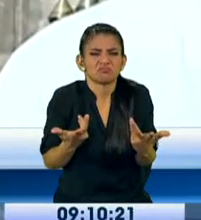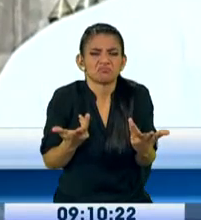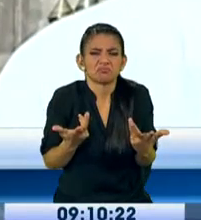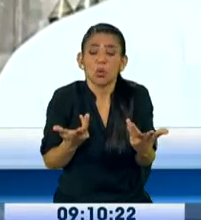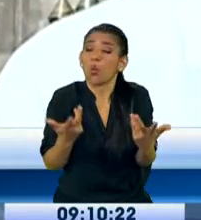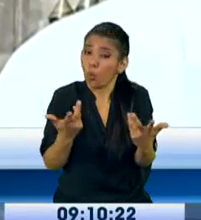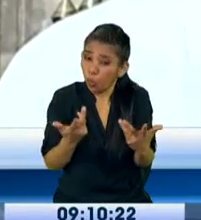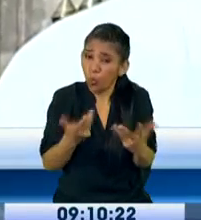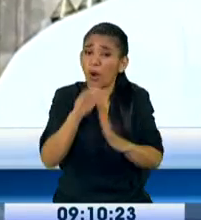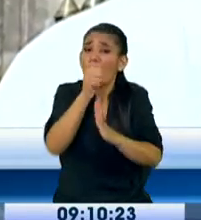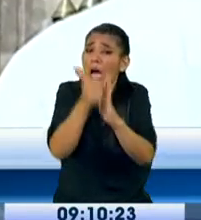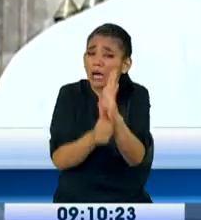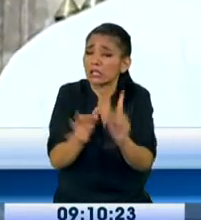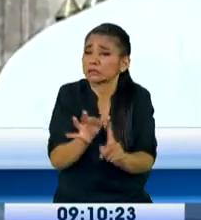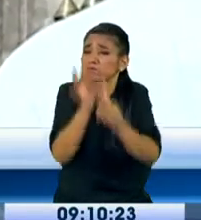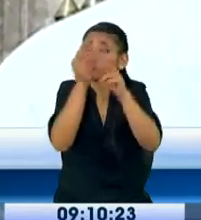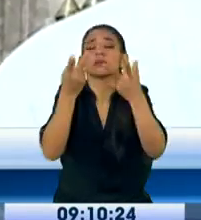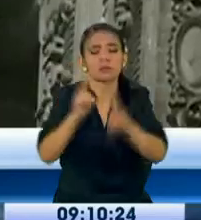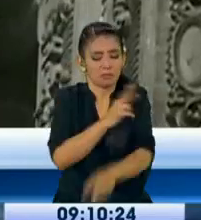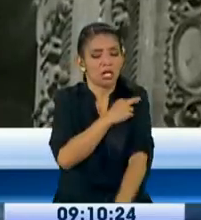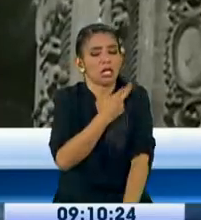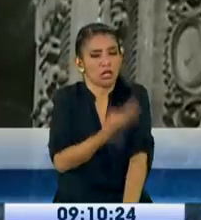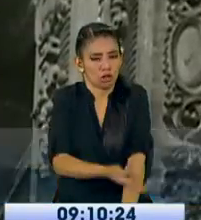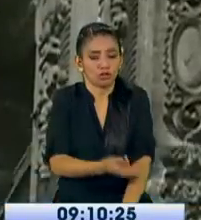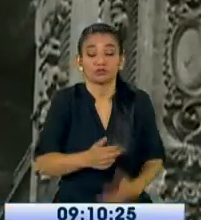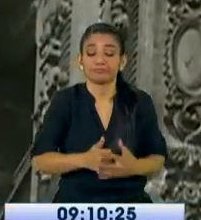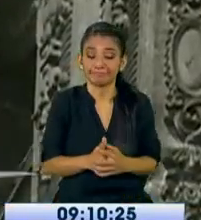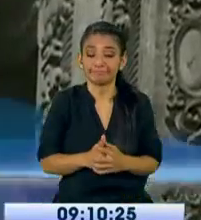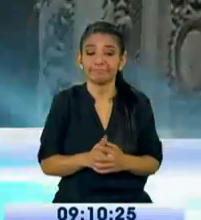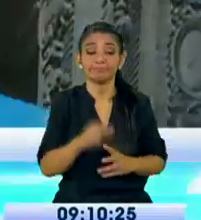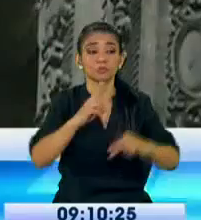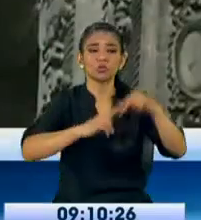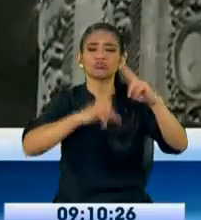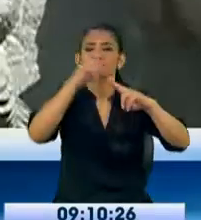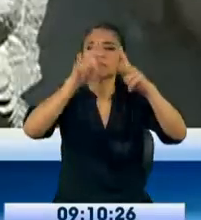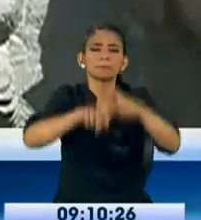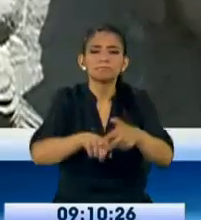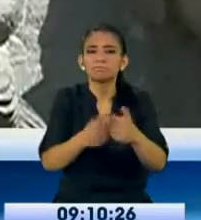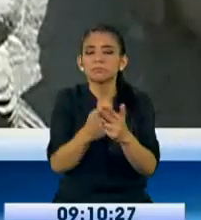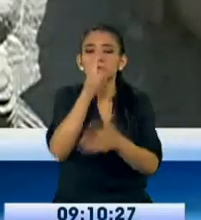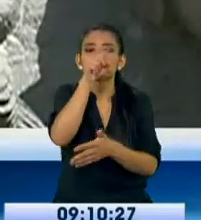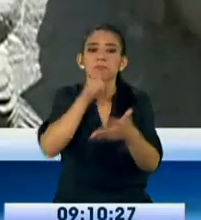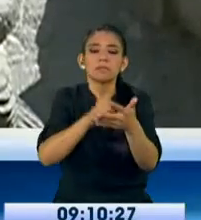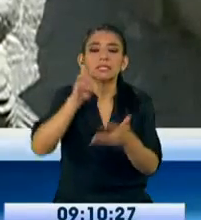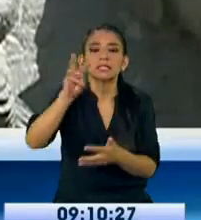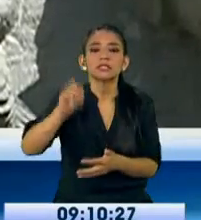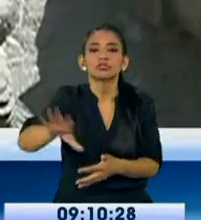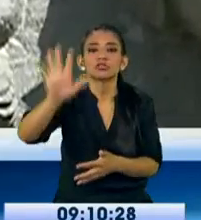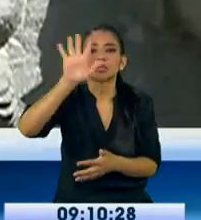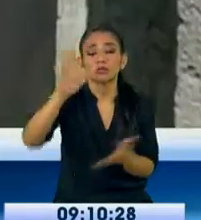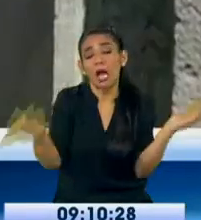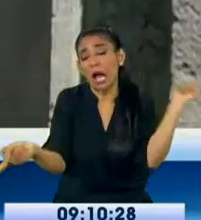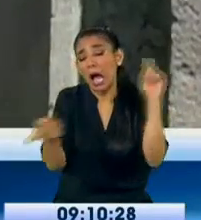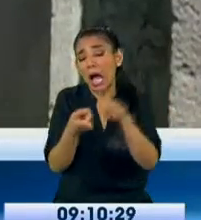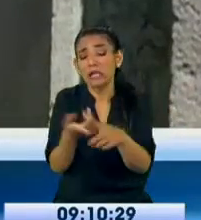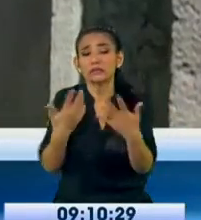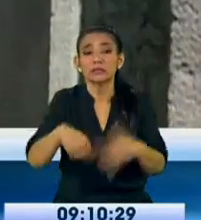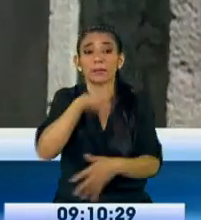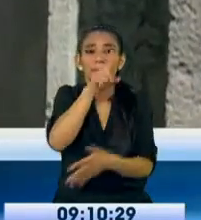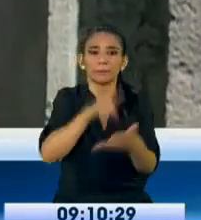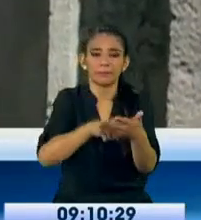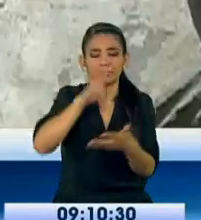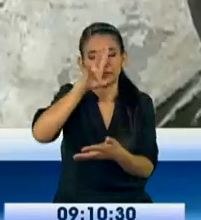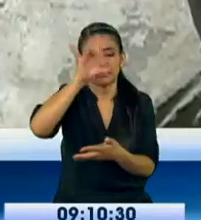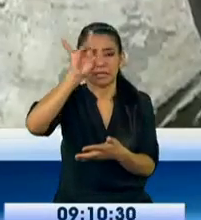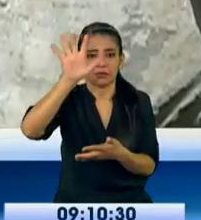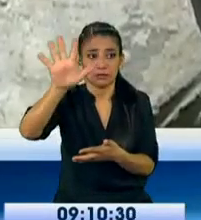de arte y también de religiosidad. Su construcción inició en 1605 y culminó en 1765,